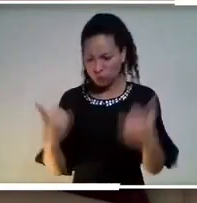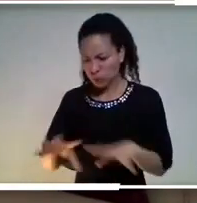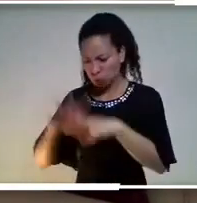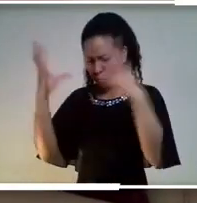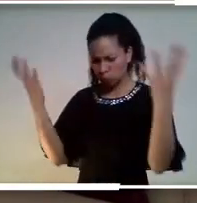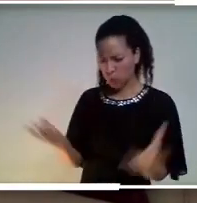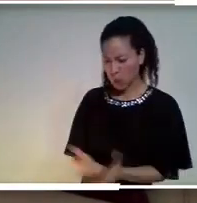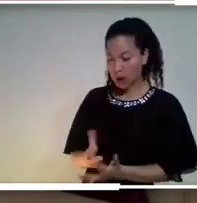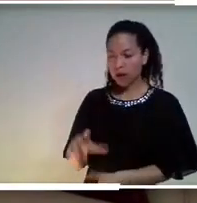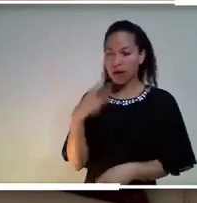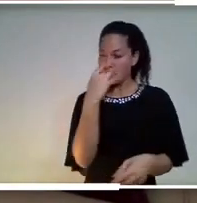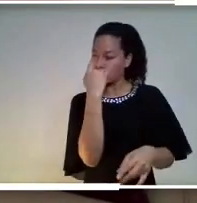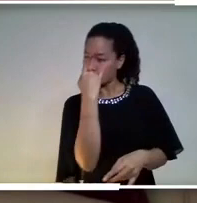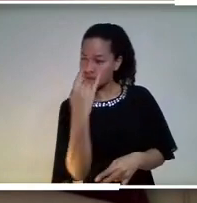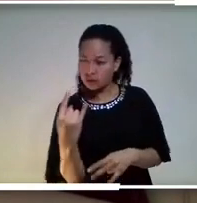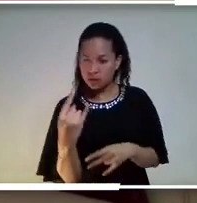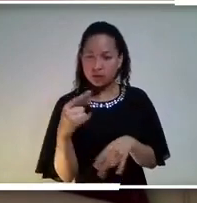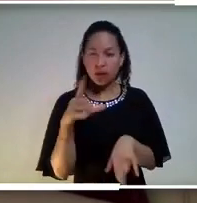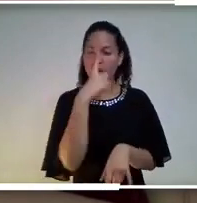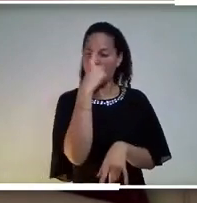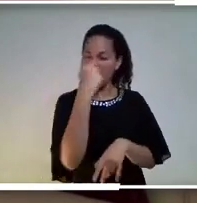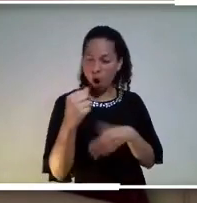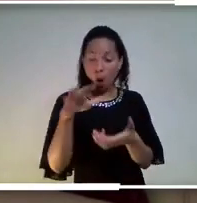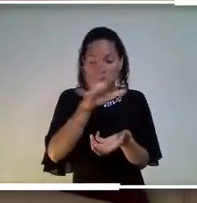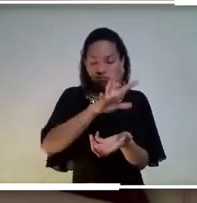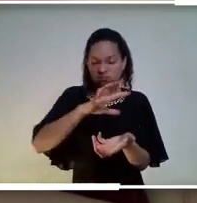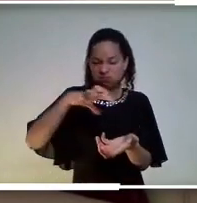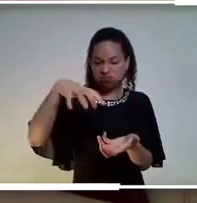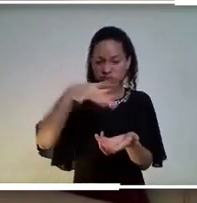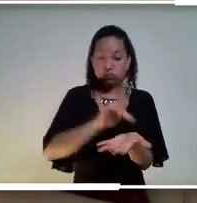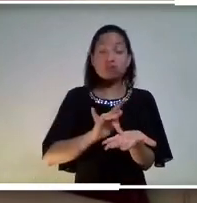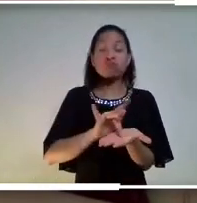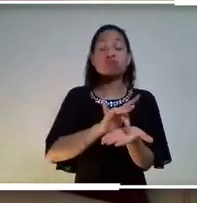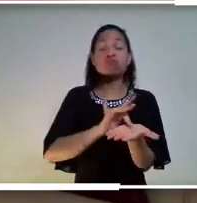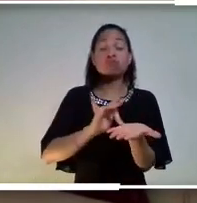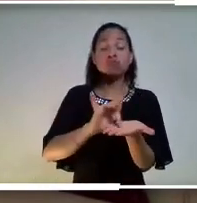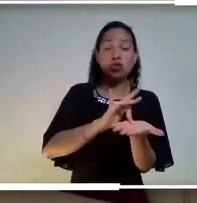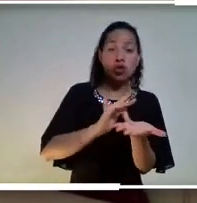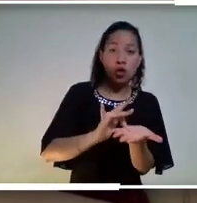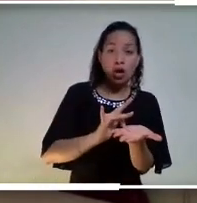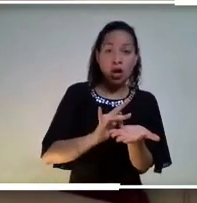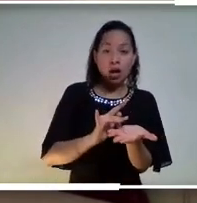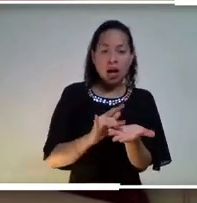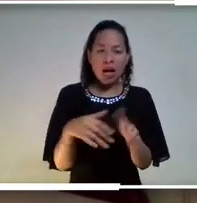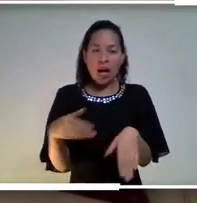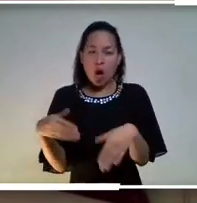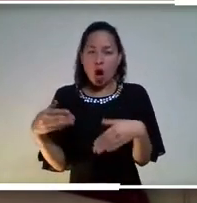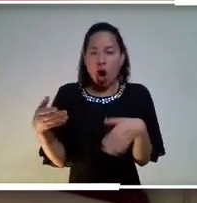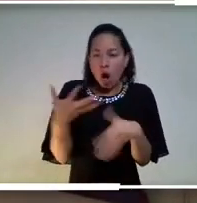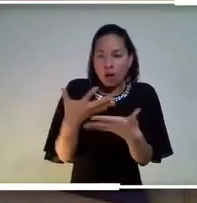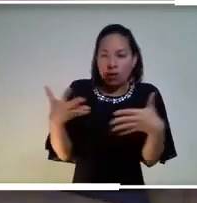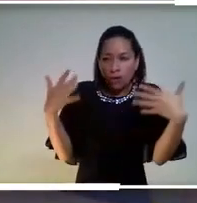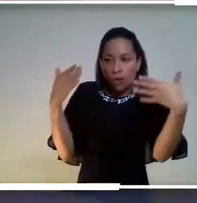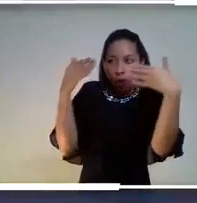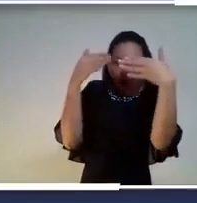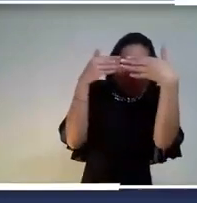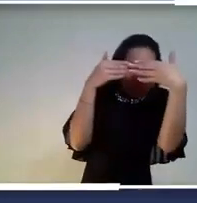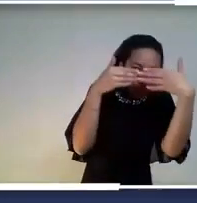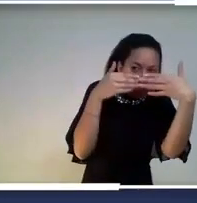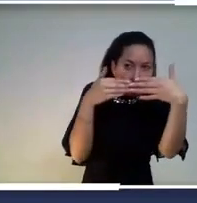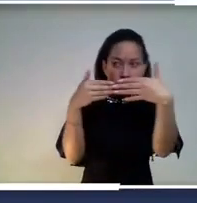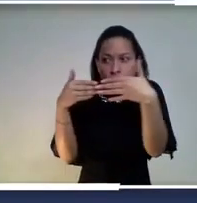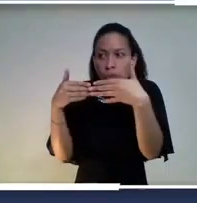satanismo brujería 'nueva era' etcétera y nos preguntamos con el patriarca